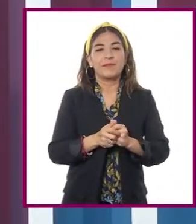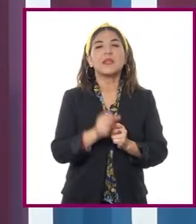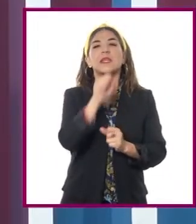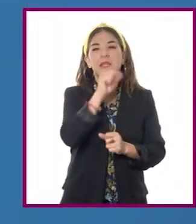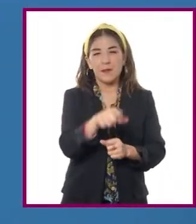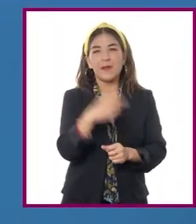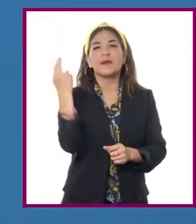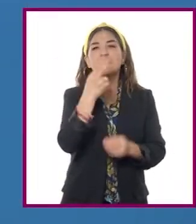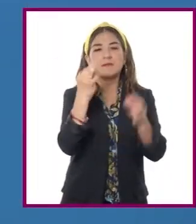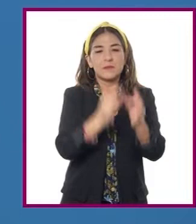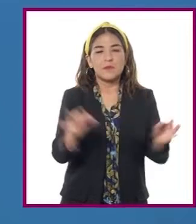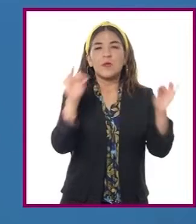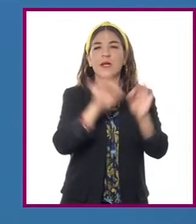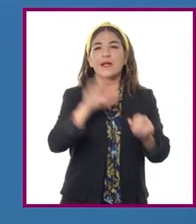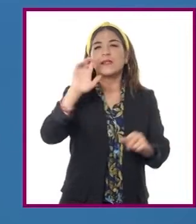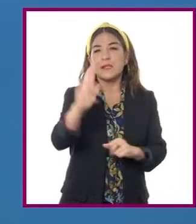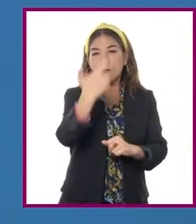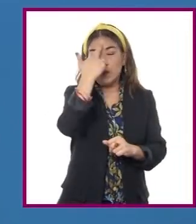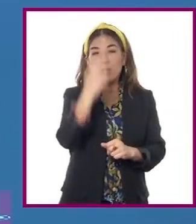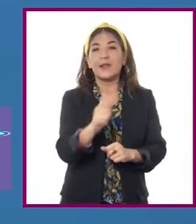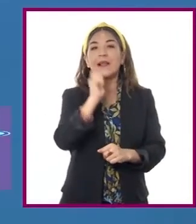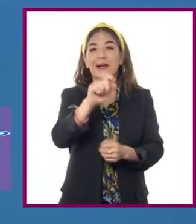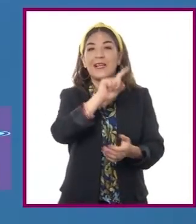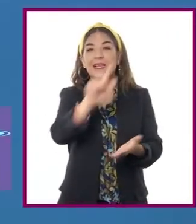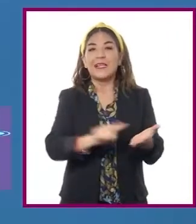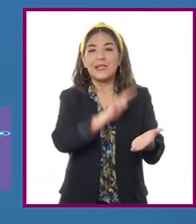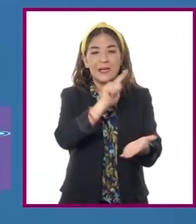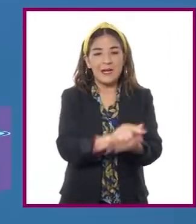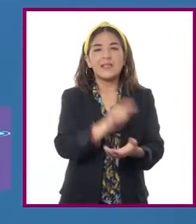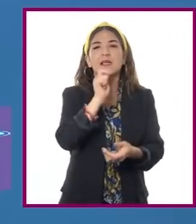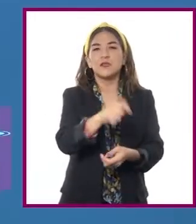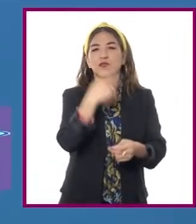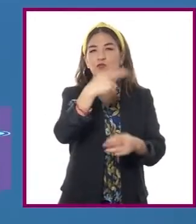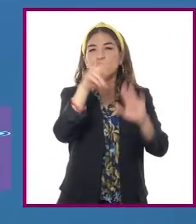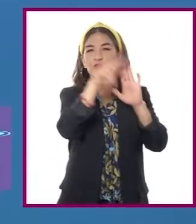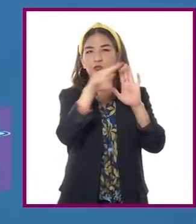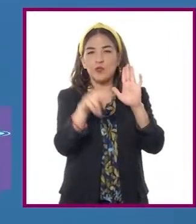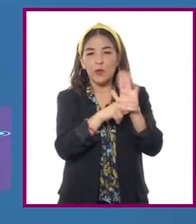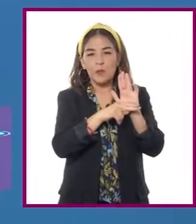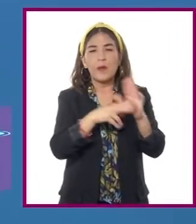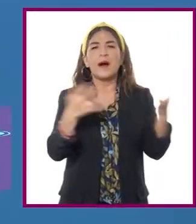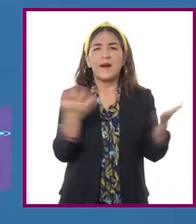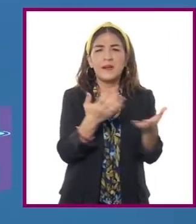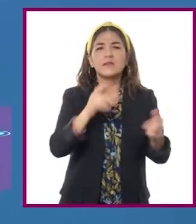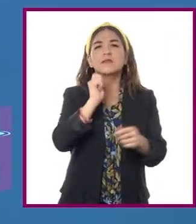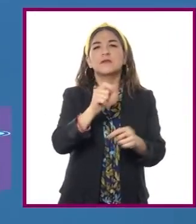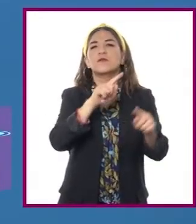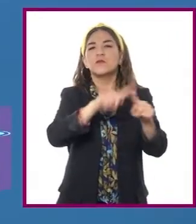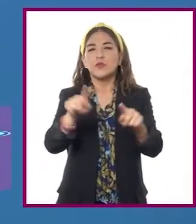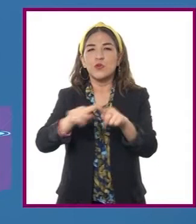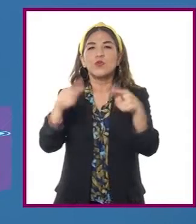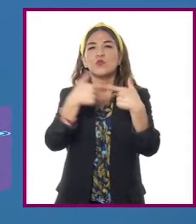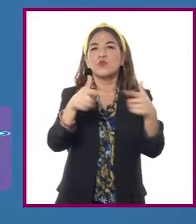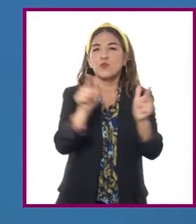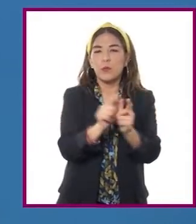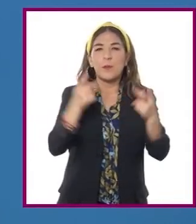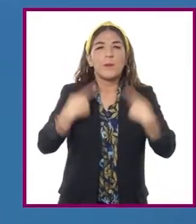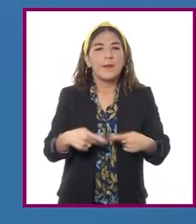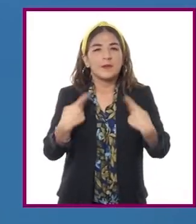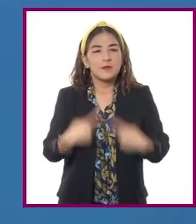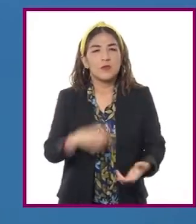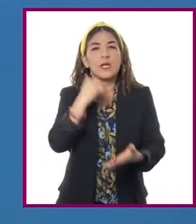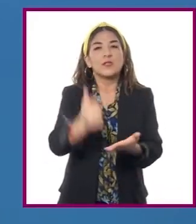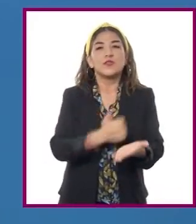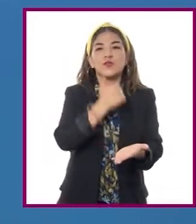También es importante recordar que las leyes son un tipo de normas creadas por un determinado grupo de ciudadanas y